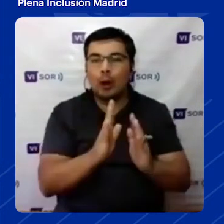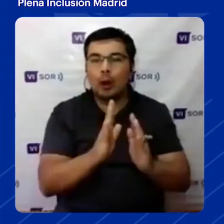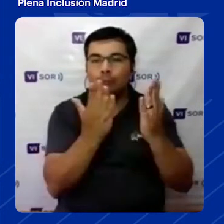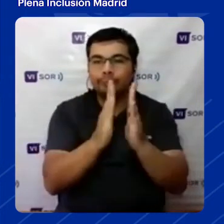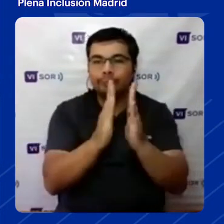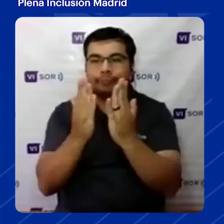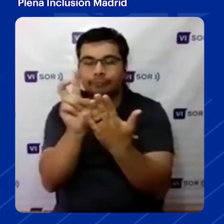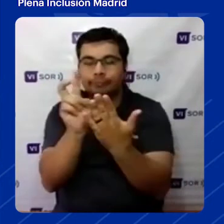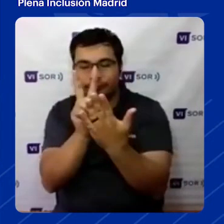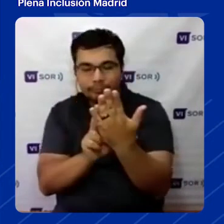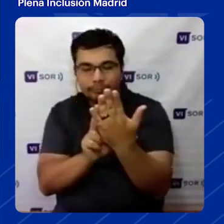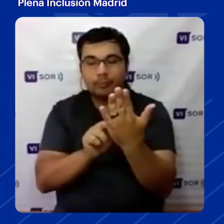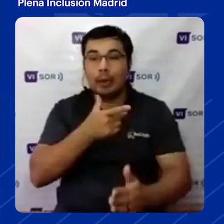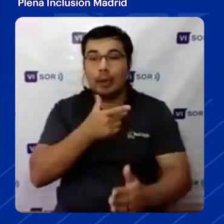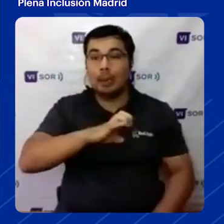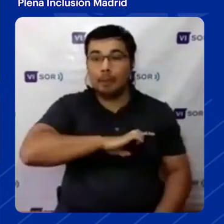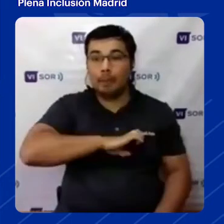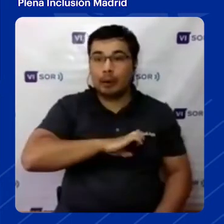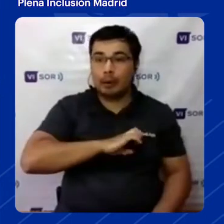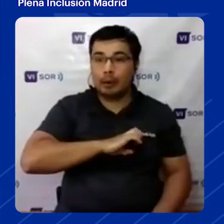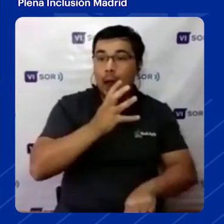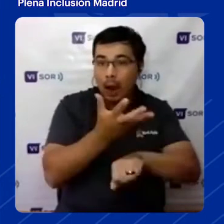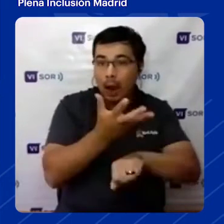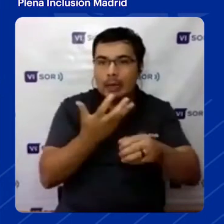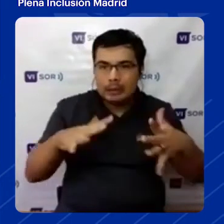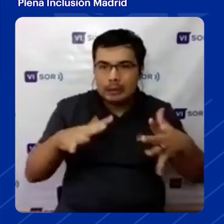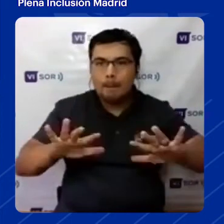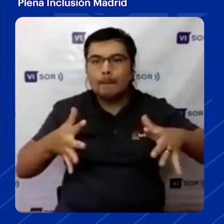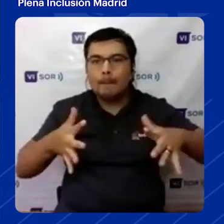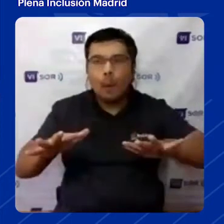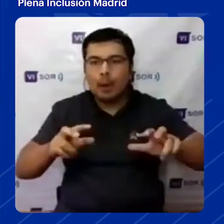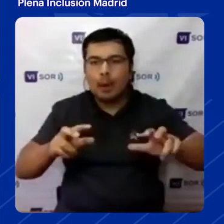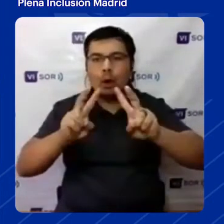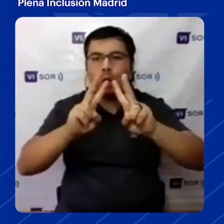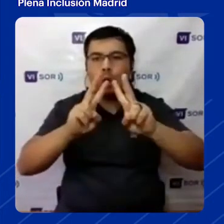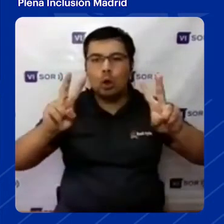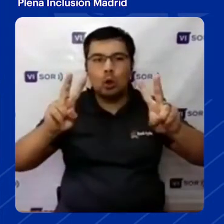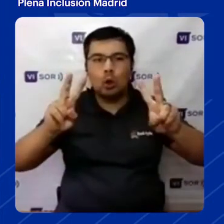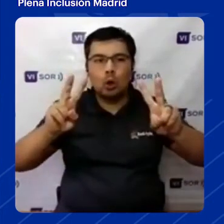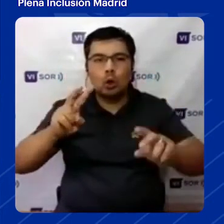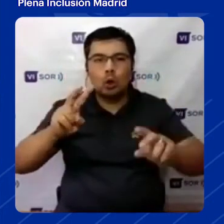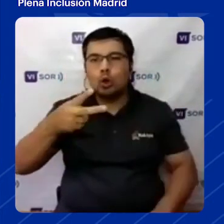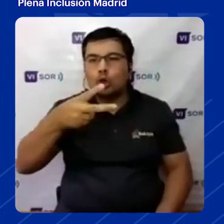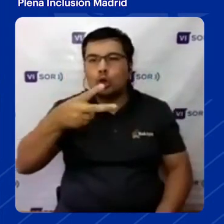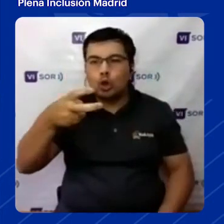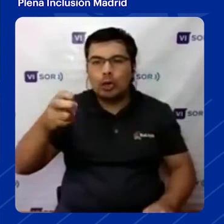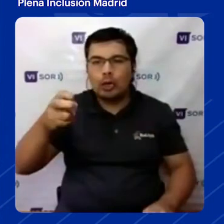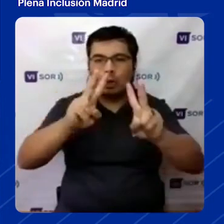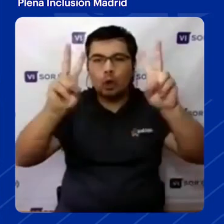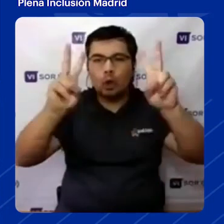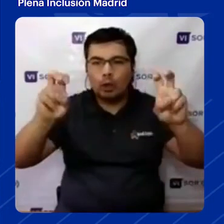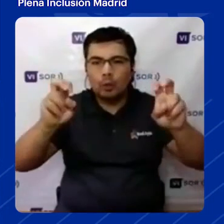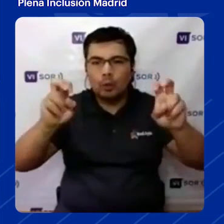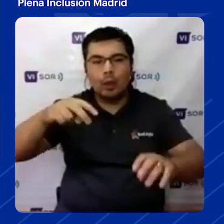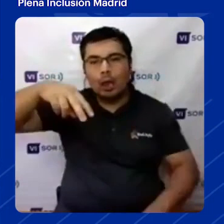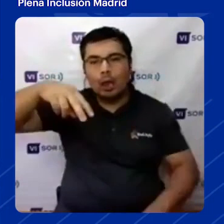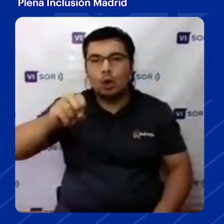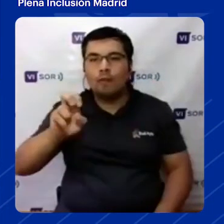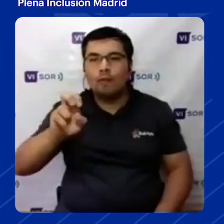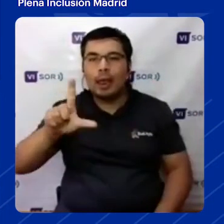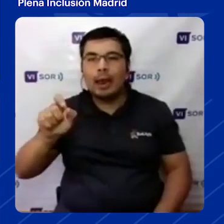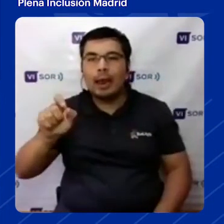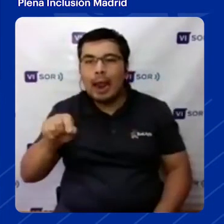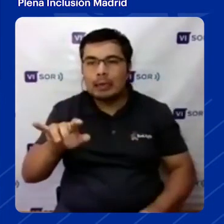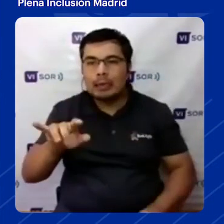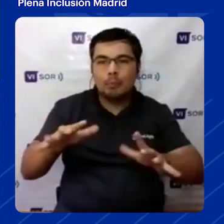como 200 títulos, diría más o menos, de novelas fundamentalmente adaptadas a lectura fácil.